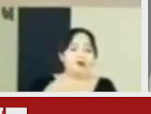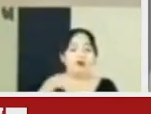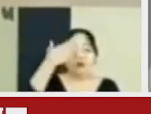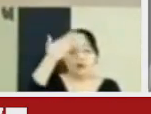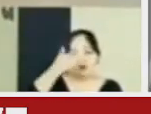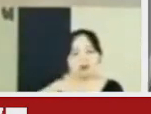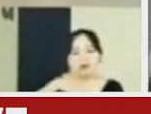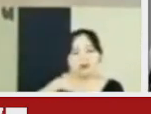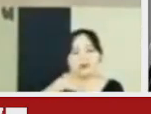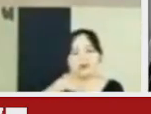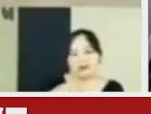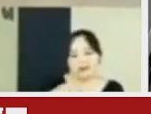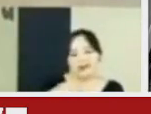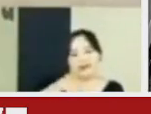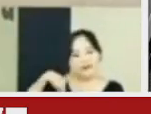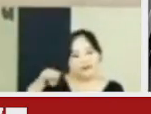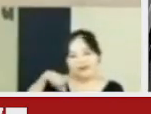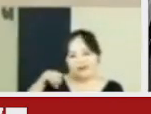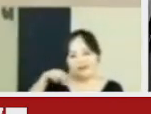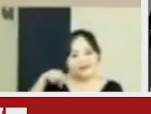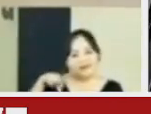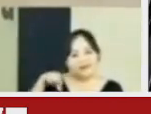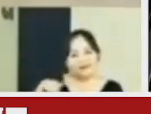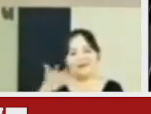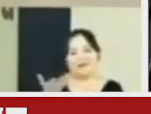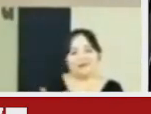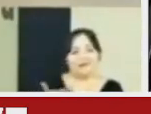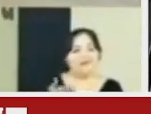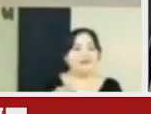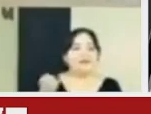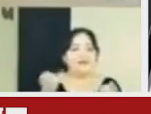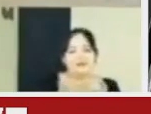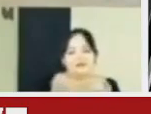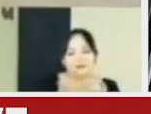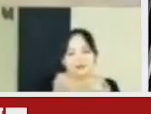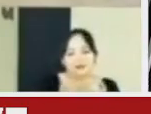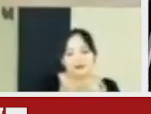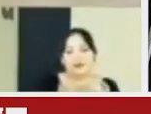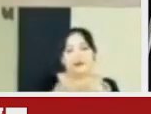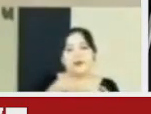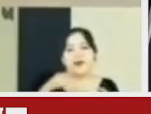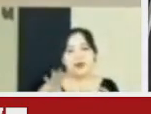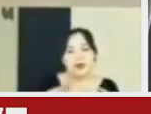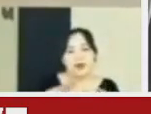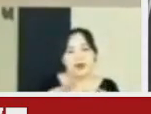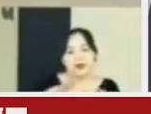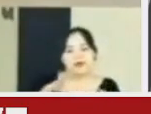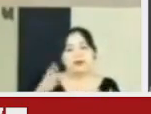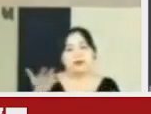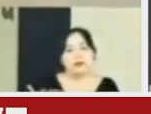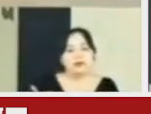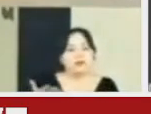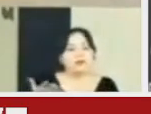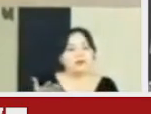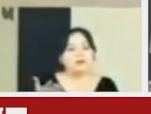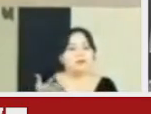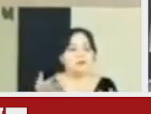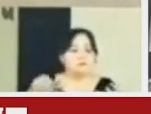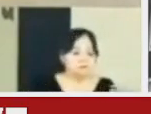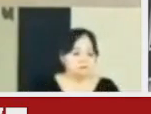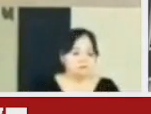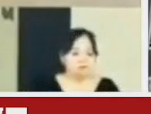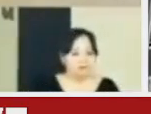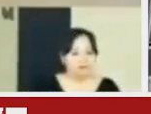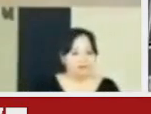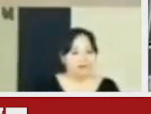por ellos sí y ellos le dieron posesión a felipe calderón en aquel teatro en que se auto pone o se auto colocan la banda